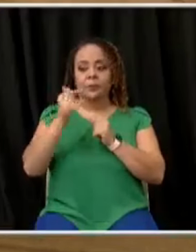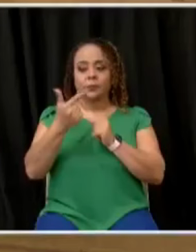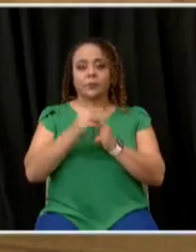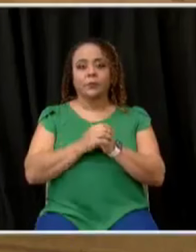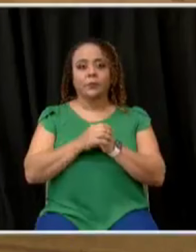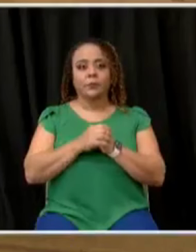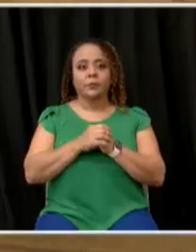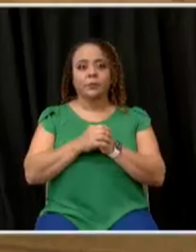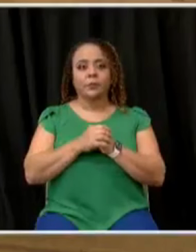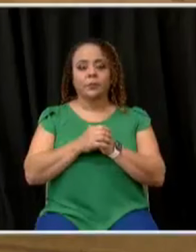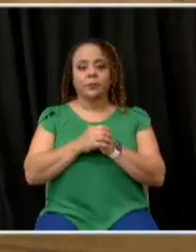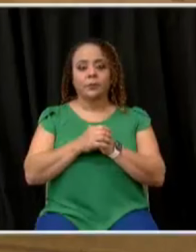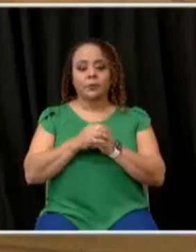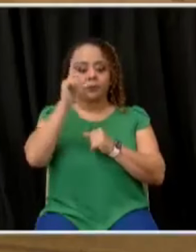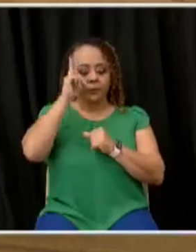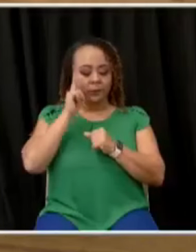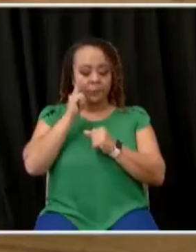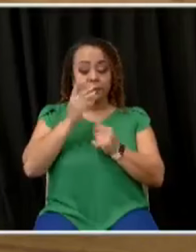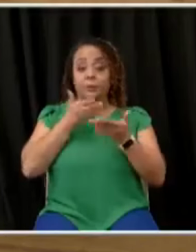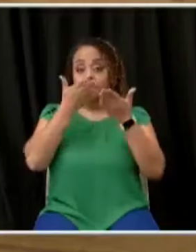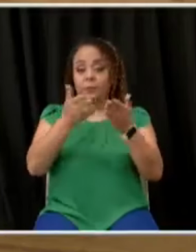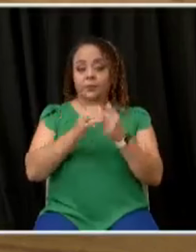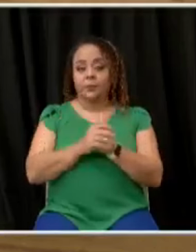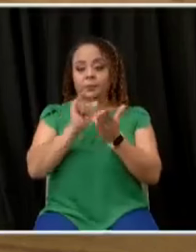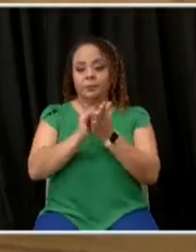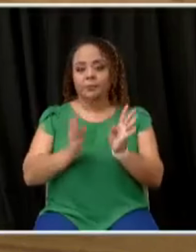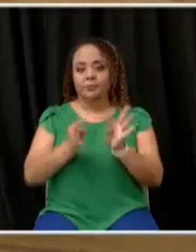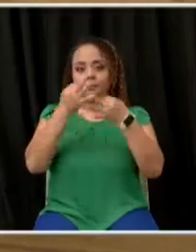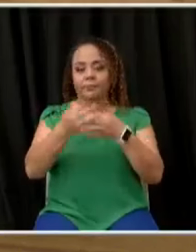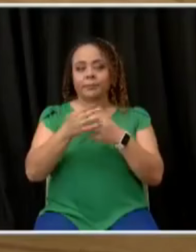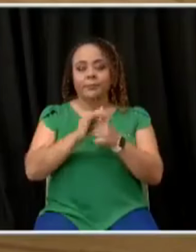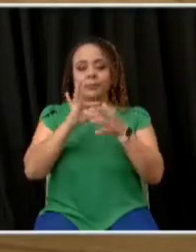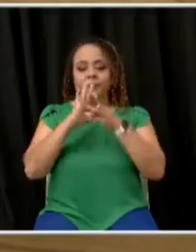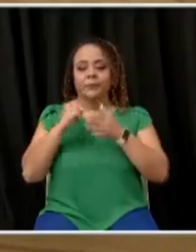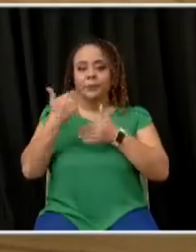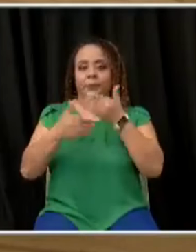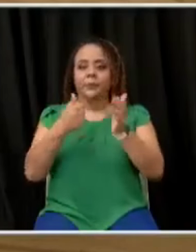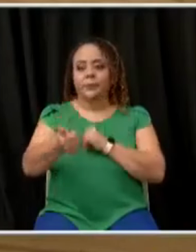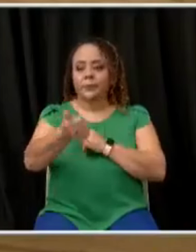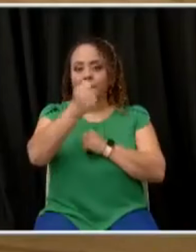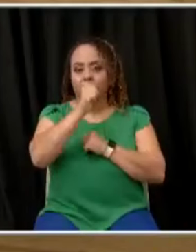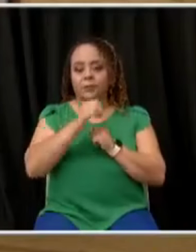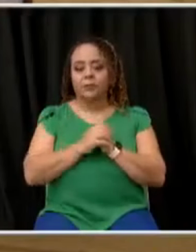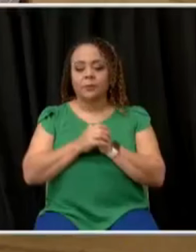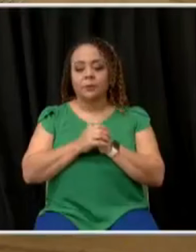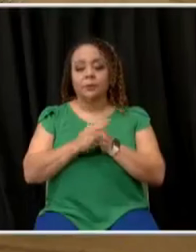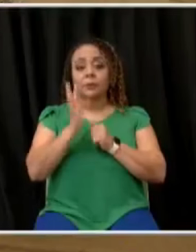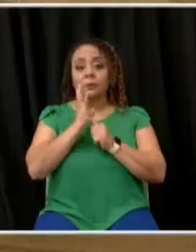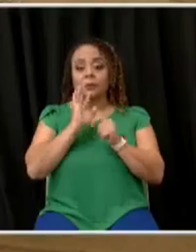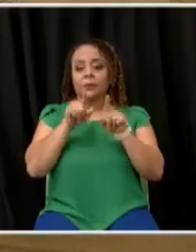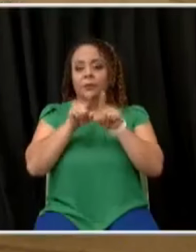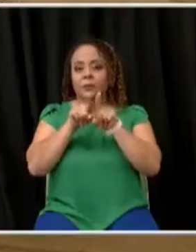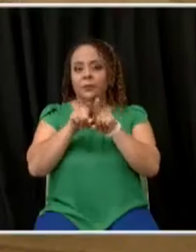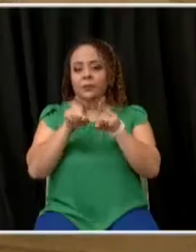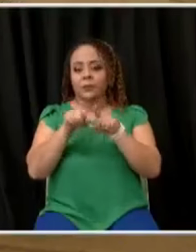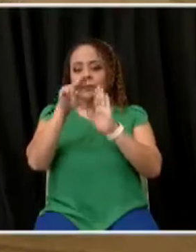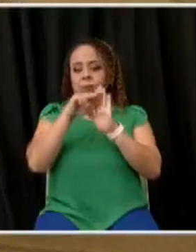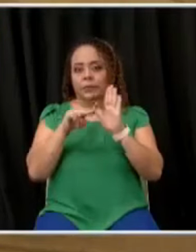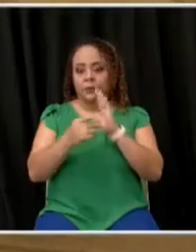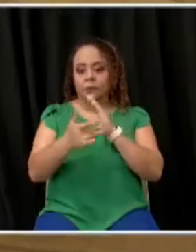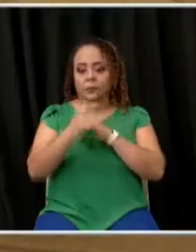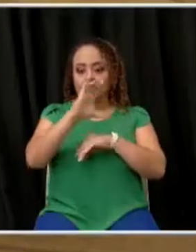agosto estaremos en Limón brindándoles este taller sobre el proceso de hidratación. Estaremos hablándoles sobre una norma técnica